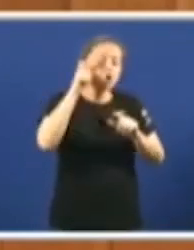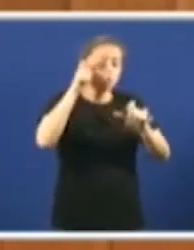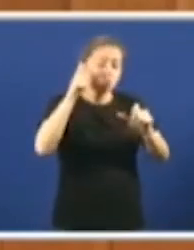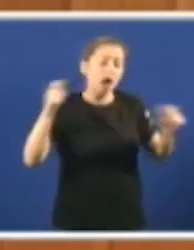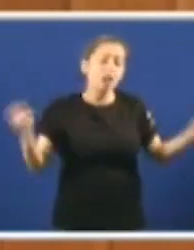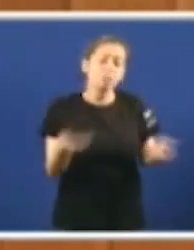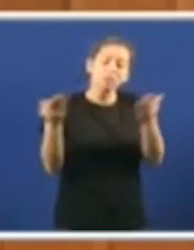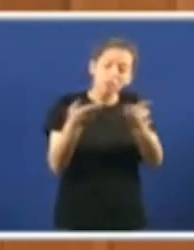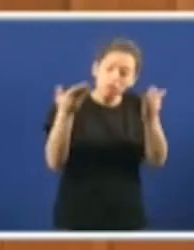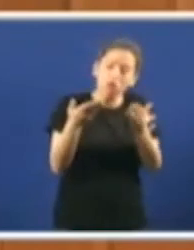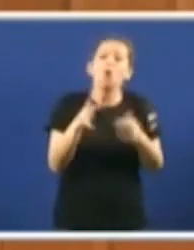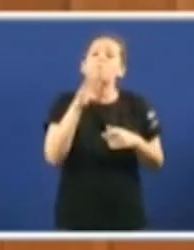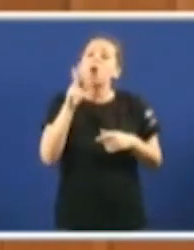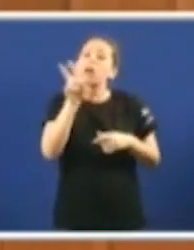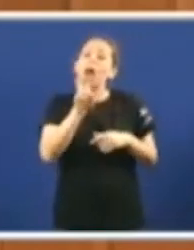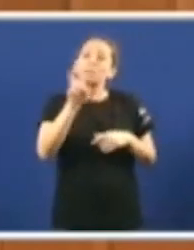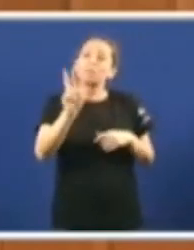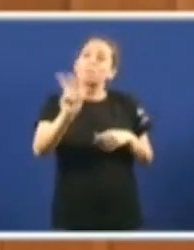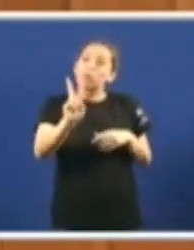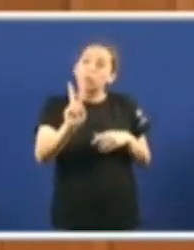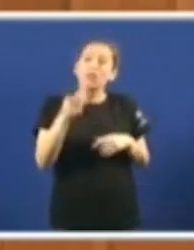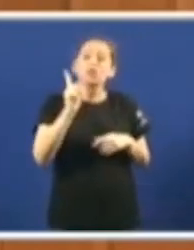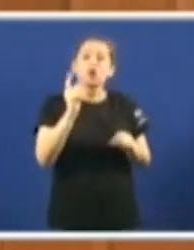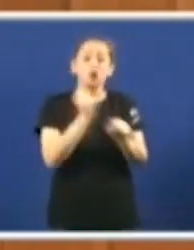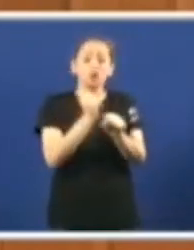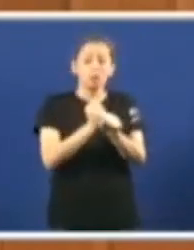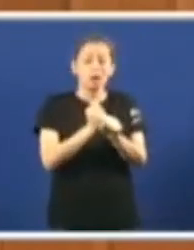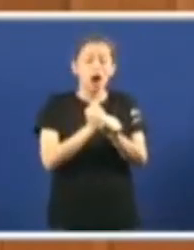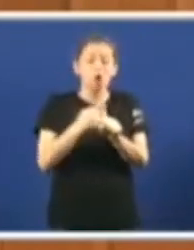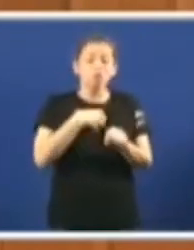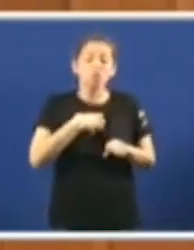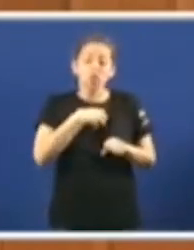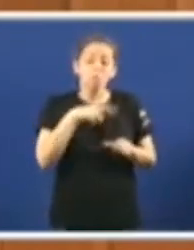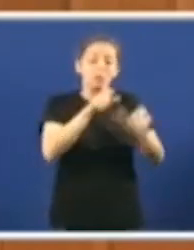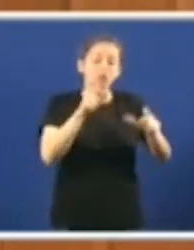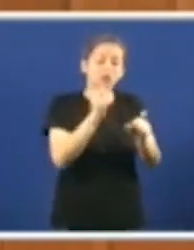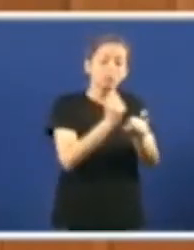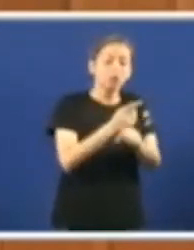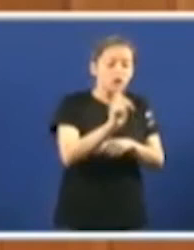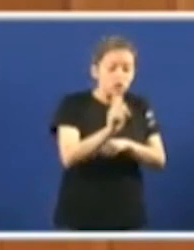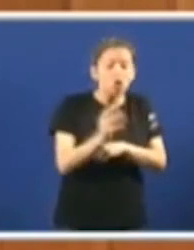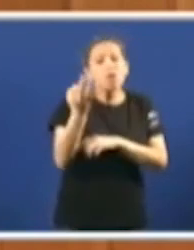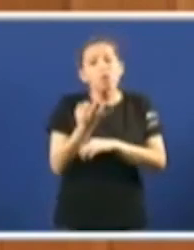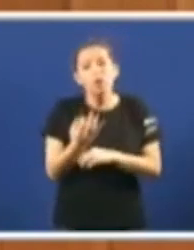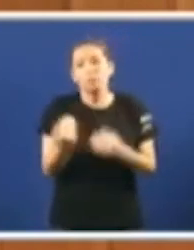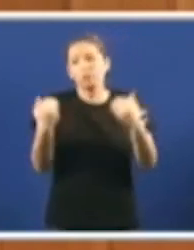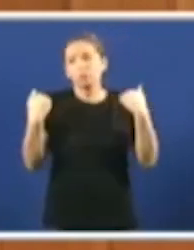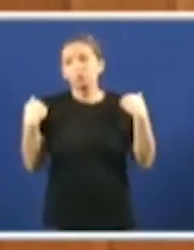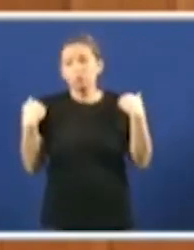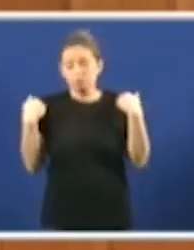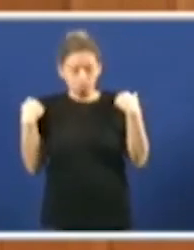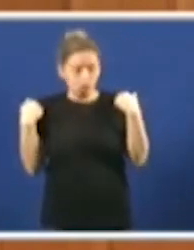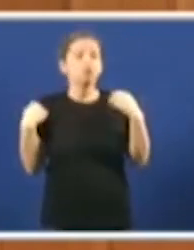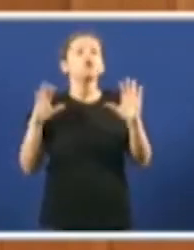vespa velutina non é unha cuestión só dos apicultores e das apicultoras, é unha cuestión que debe ocupar o conxunto da sociedade galega e que non